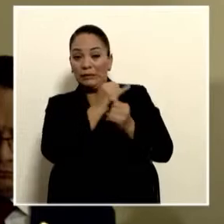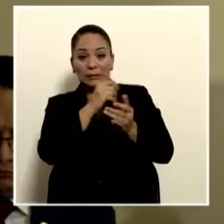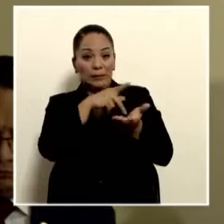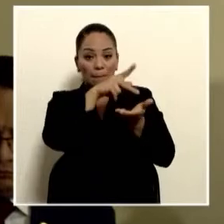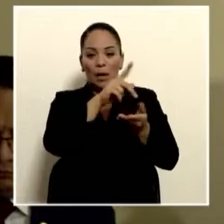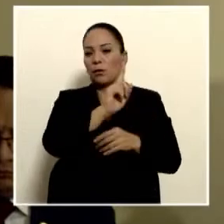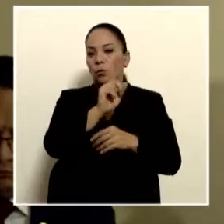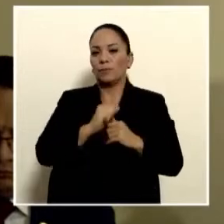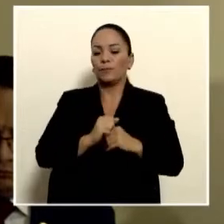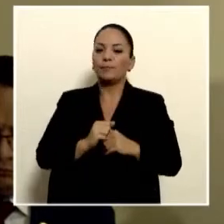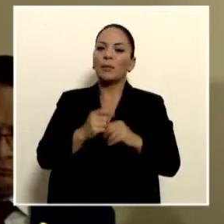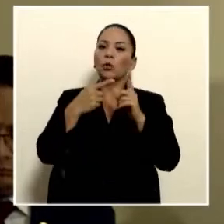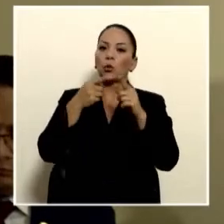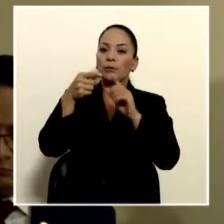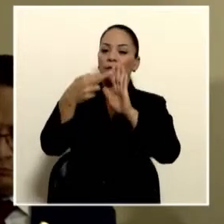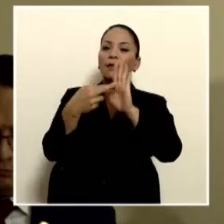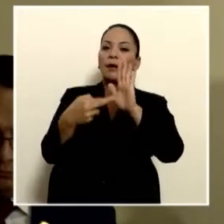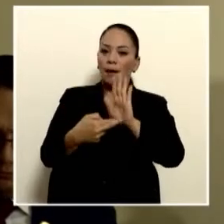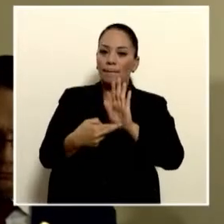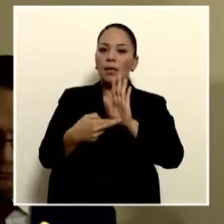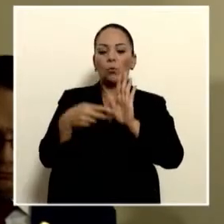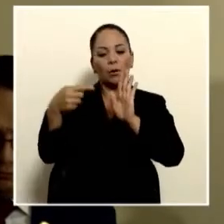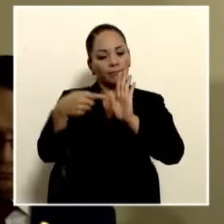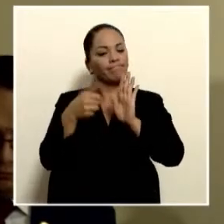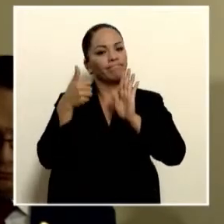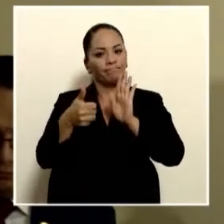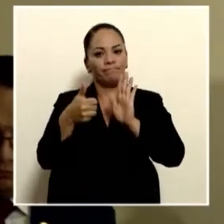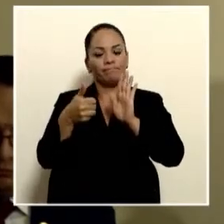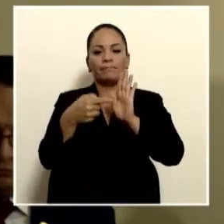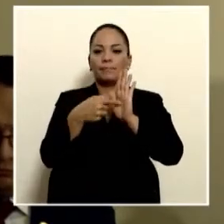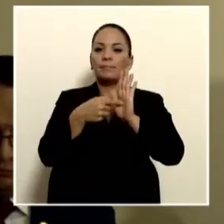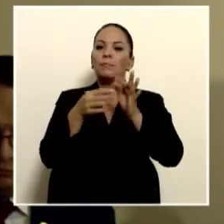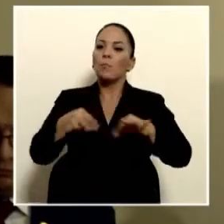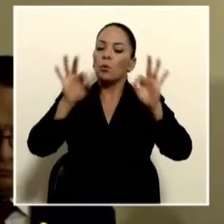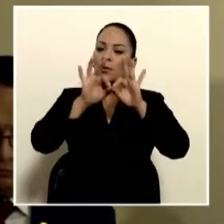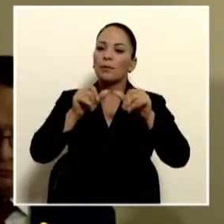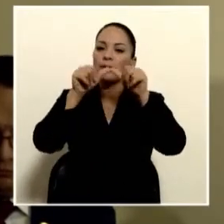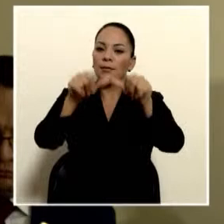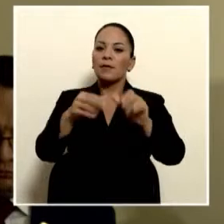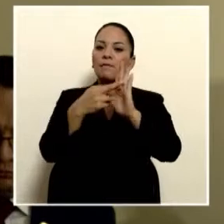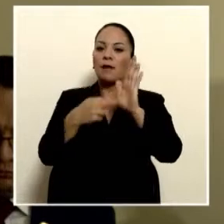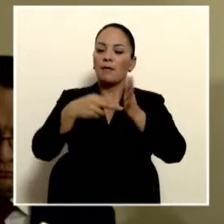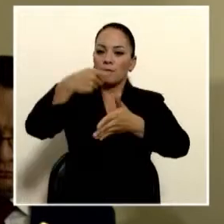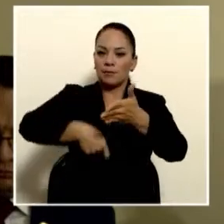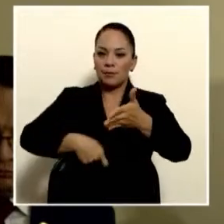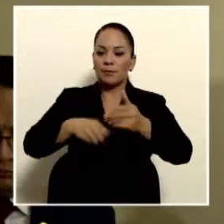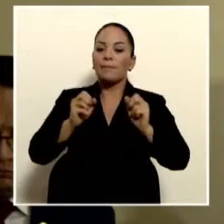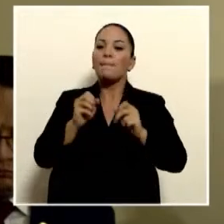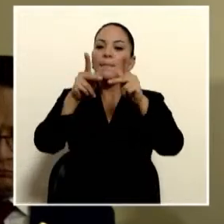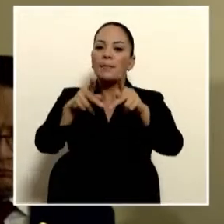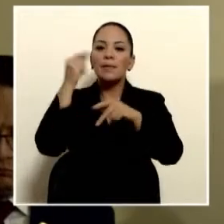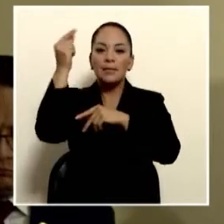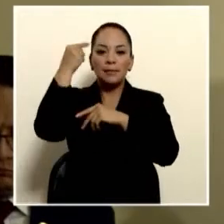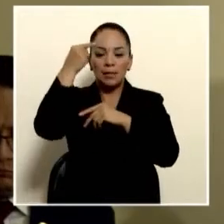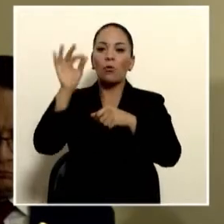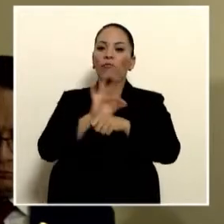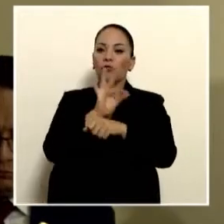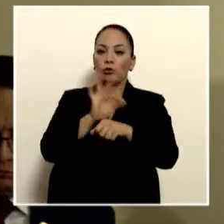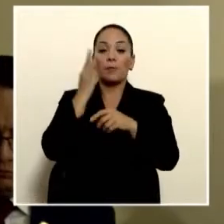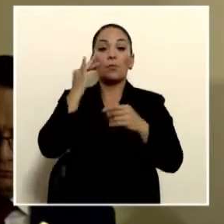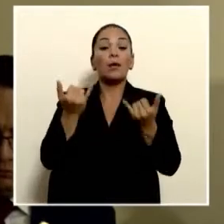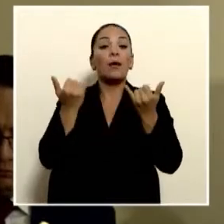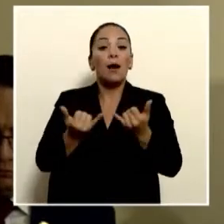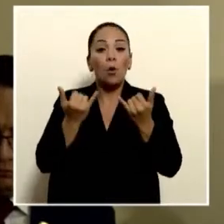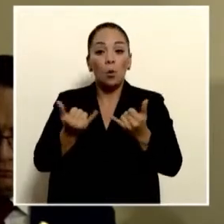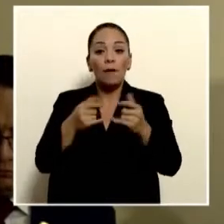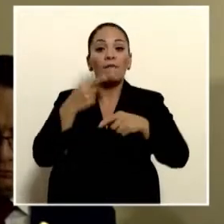tiene es puro sentido común de mantener la regla fiscal y de permitir que el Estado funcione, porque ahora